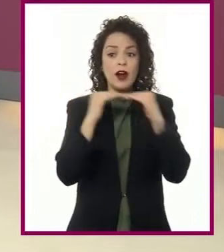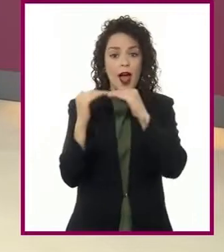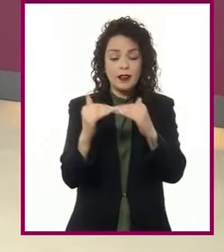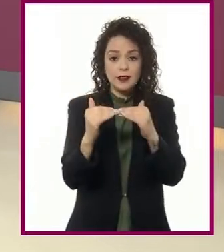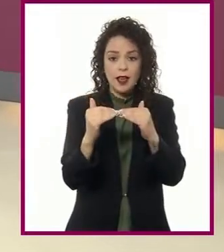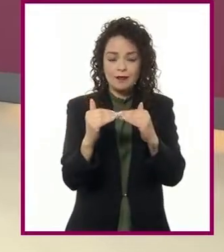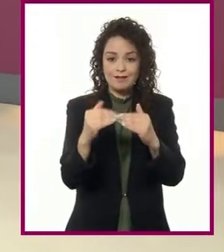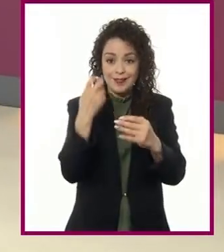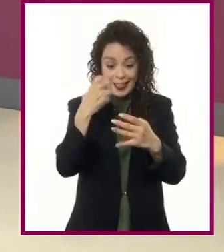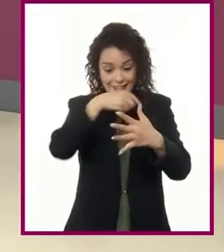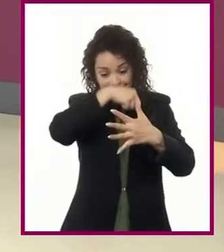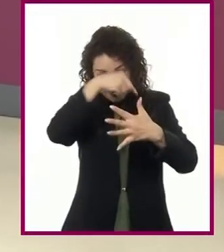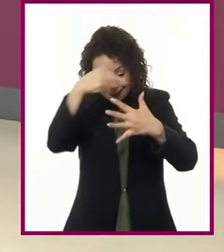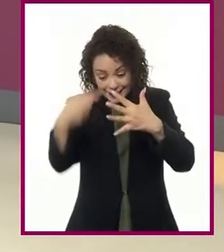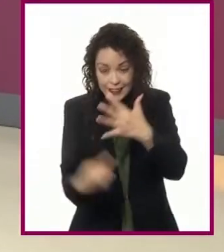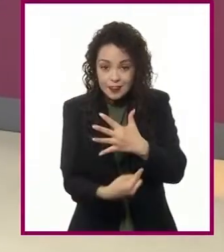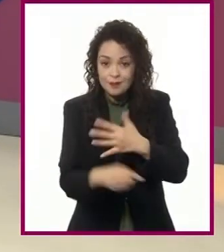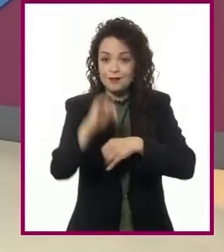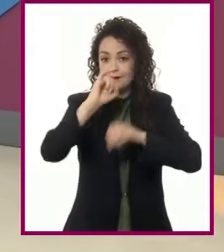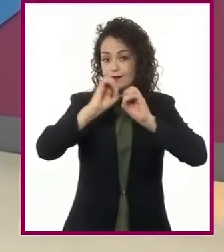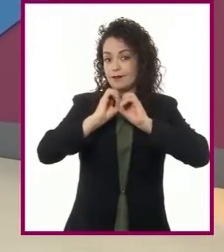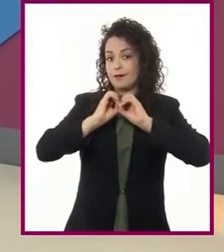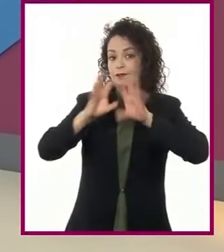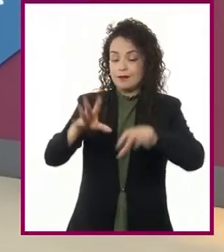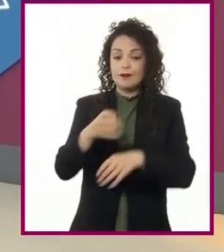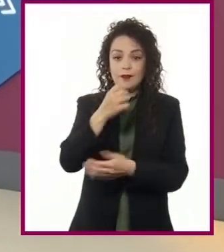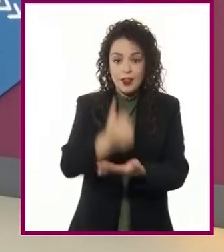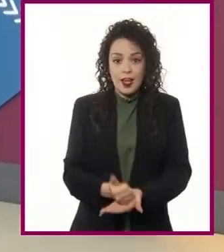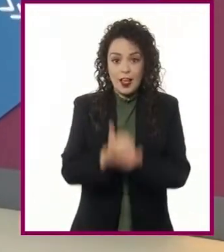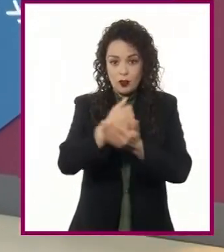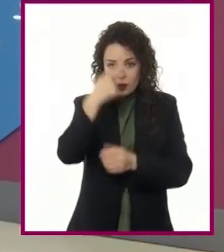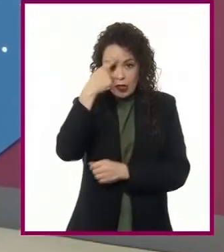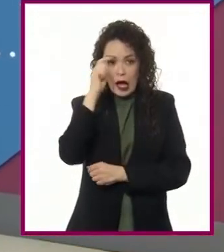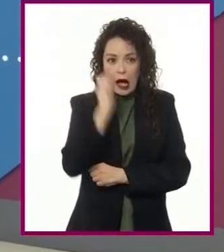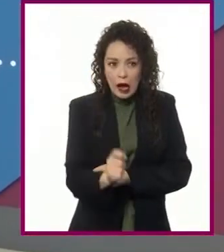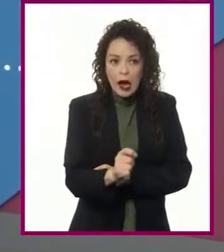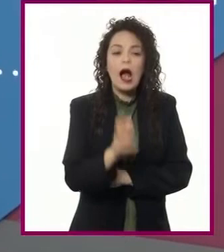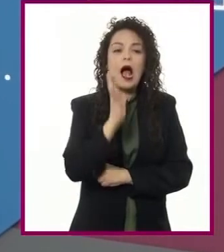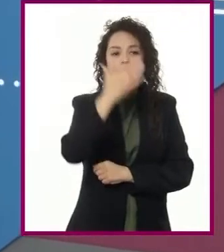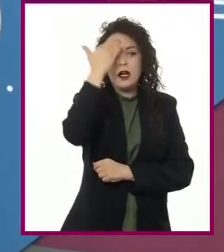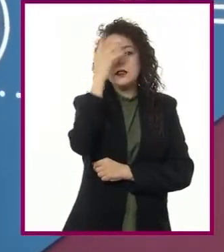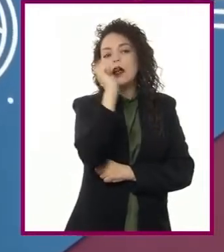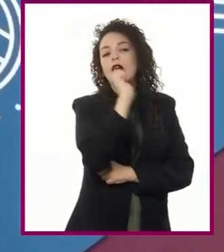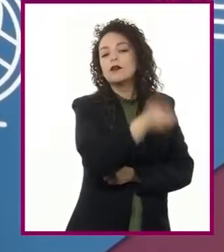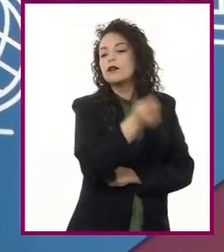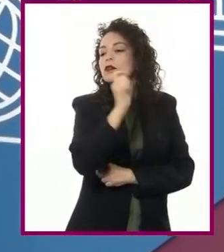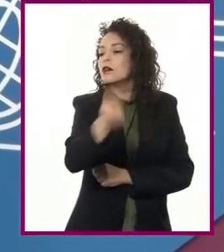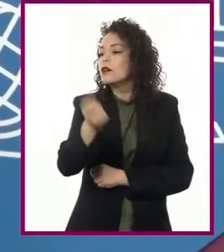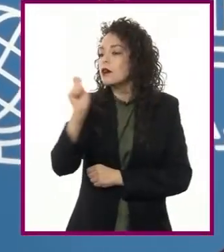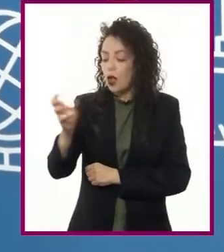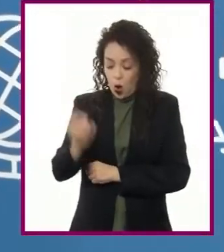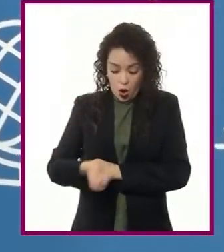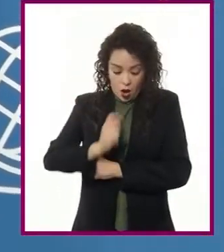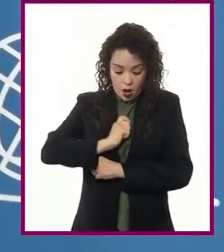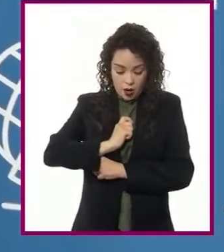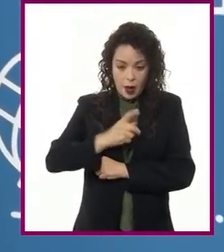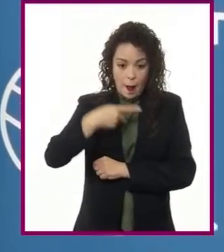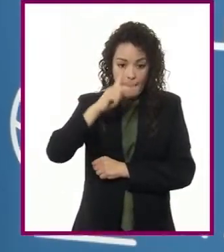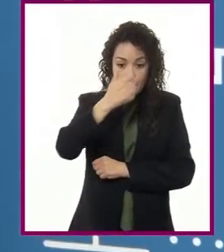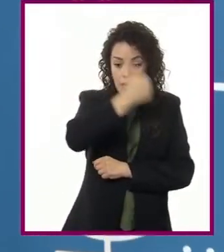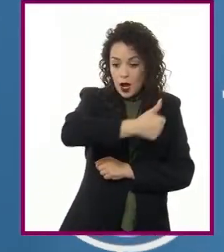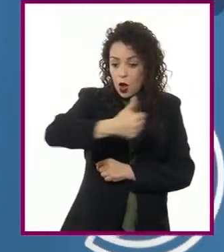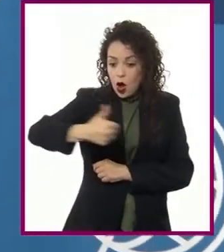Todo esto efectivamente es lo que nos va definiendo, pero al mismo tiempo, visto desde cada una de